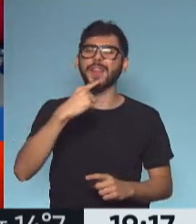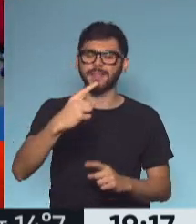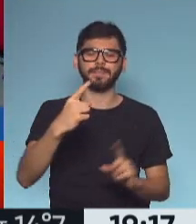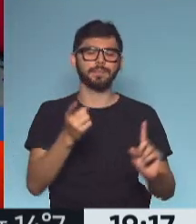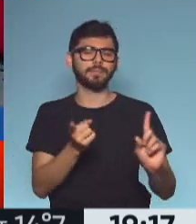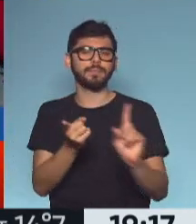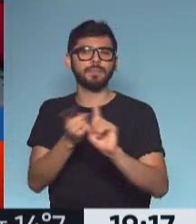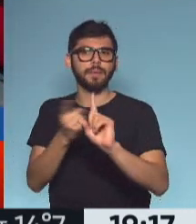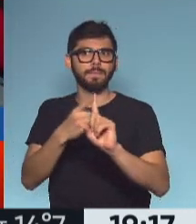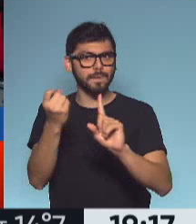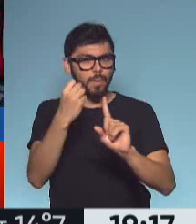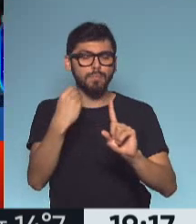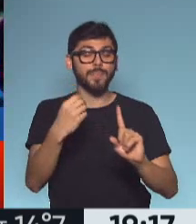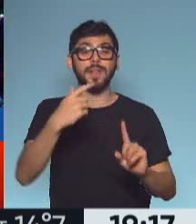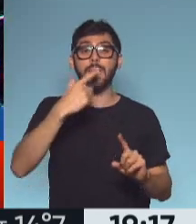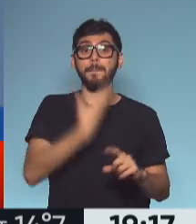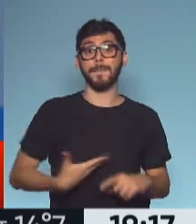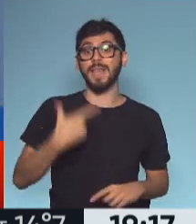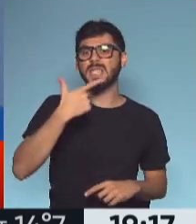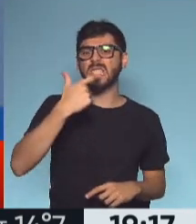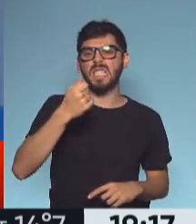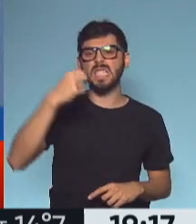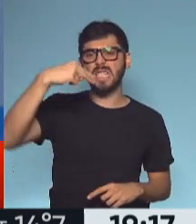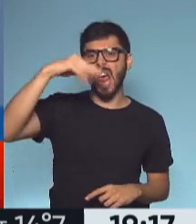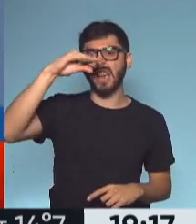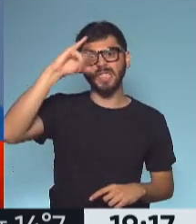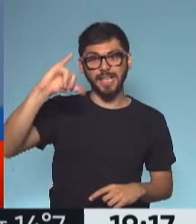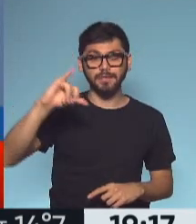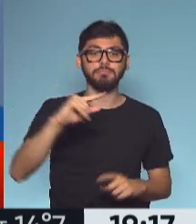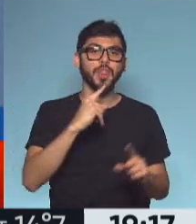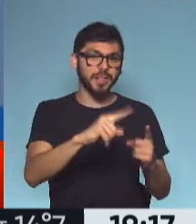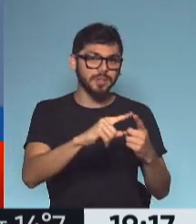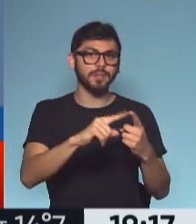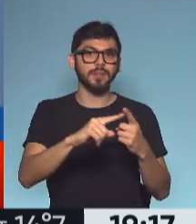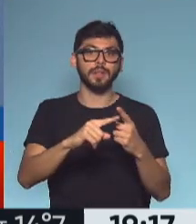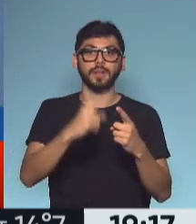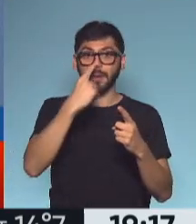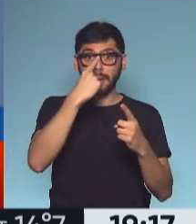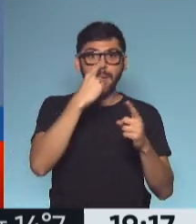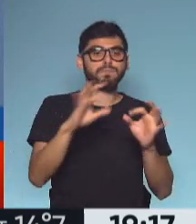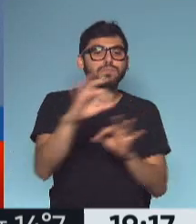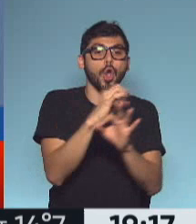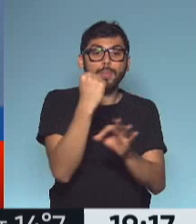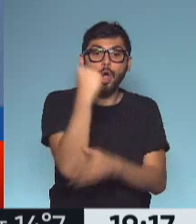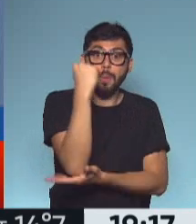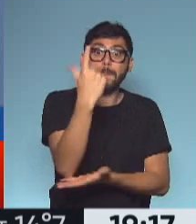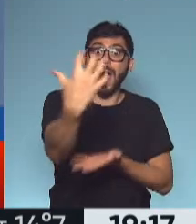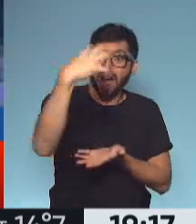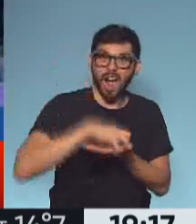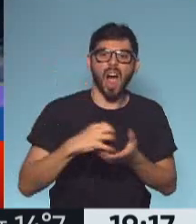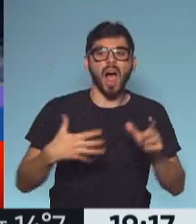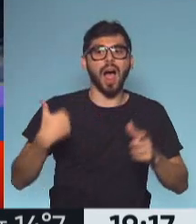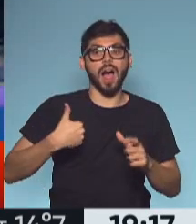importante resaltar que Pedro Sánchez hizo hincapié en esto de que tienen un proyecto económico para invertir en América Latina y que Argentina